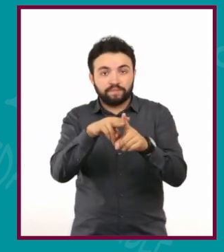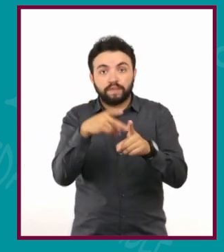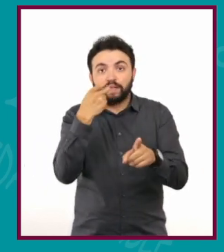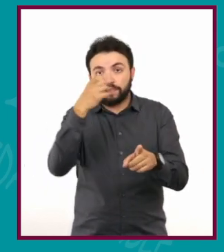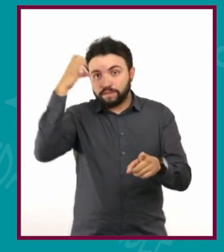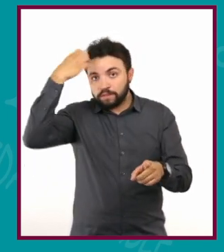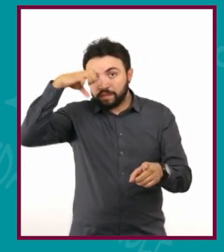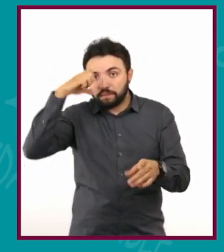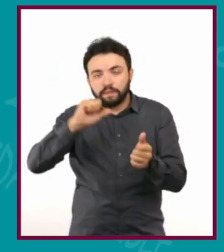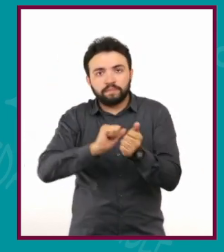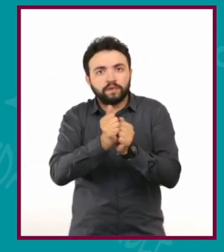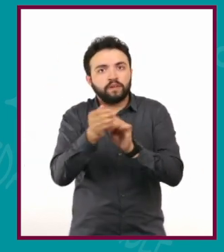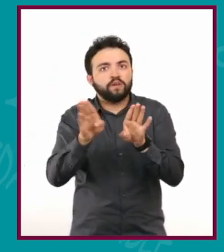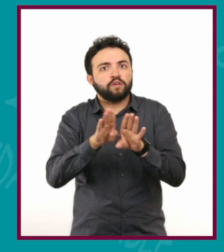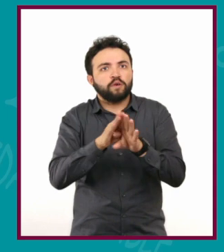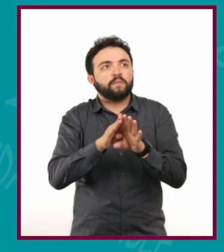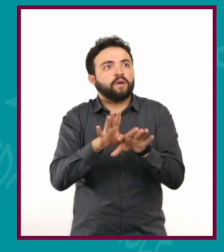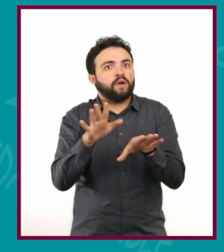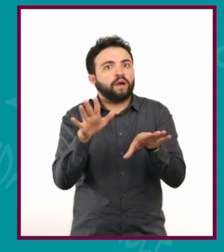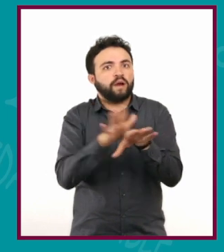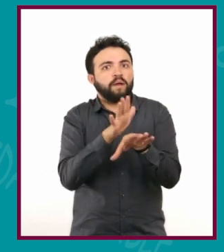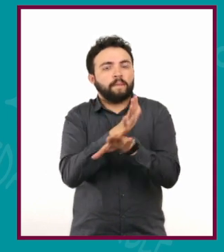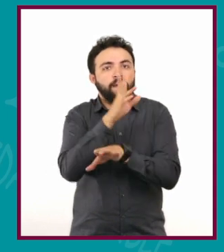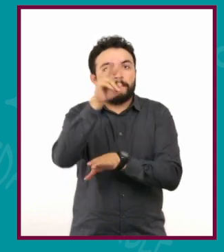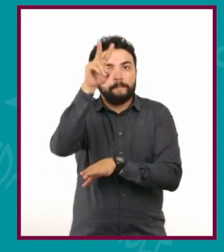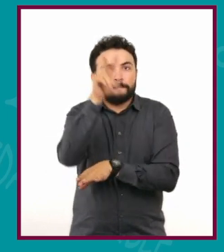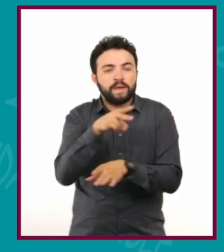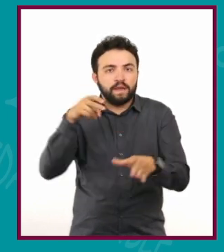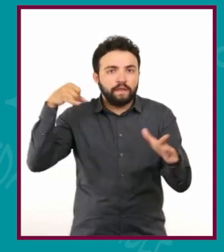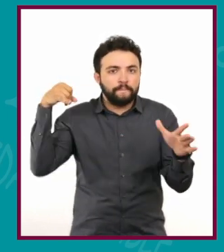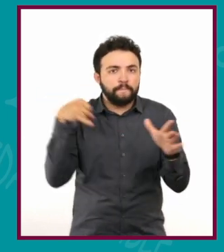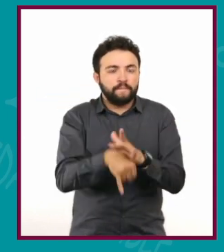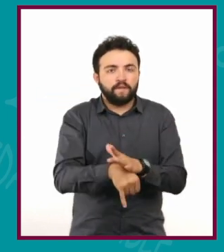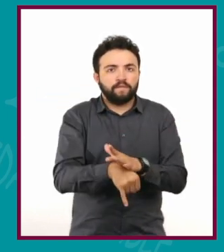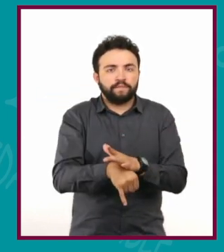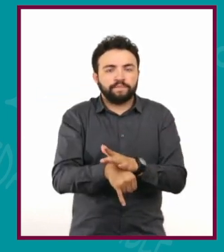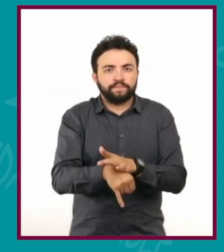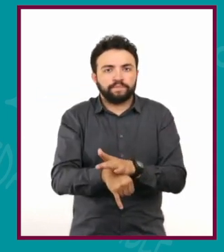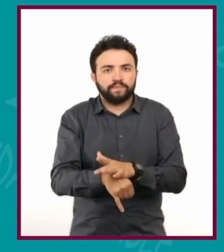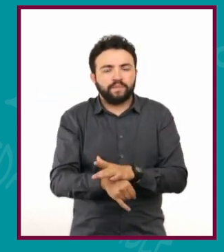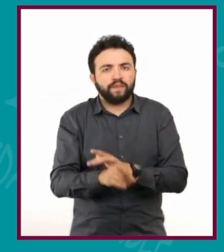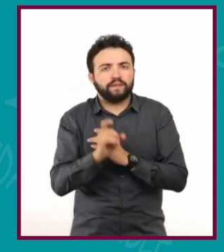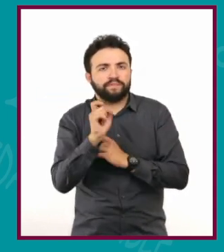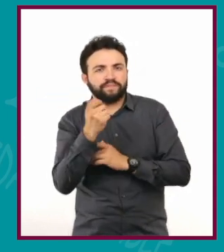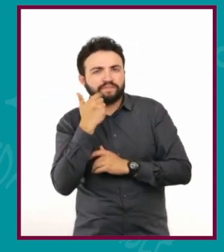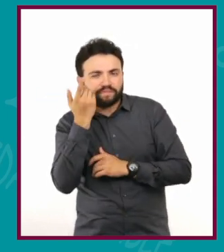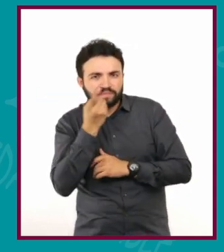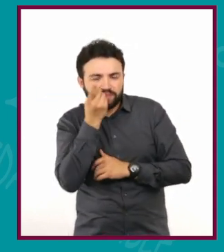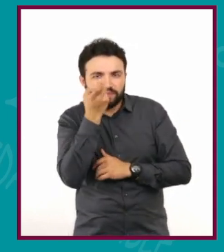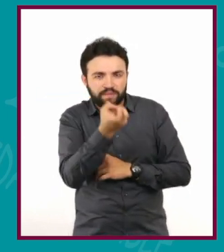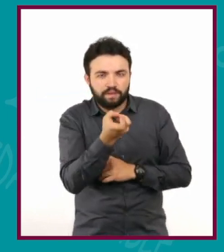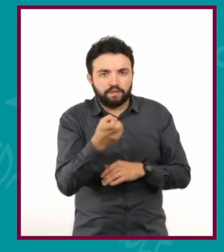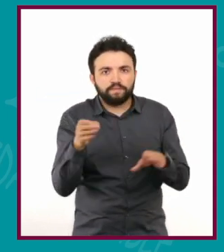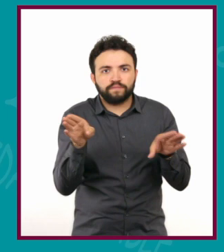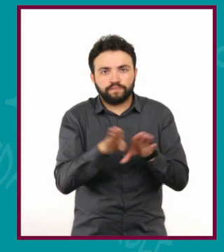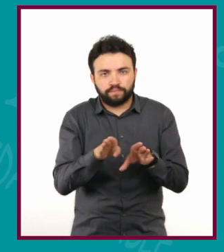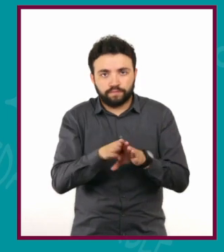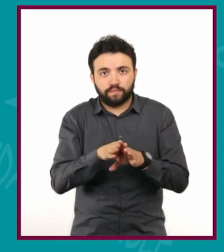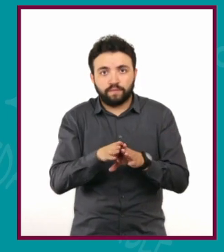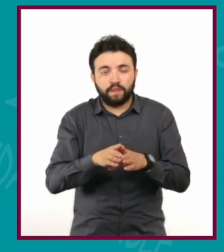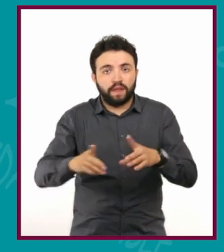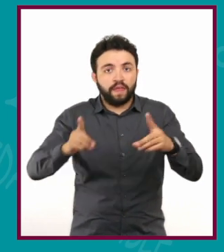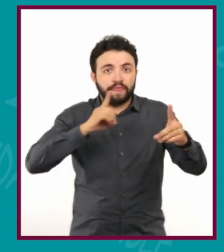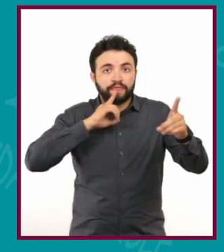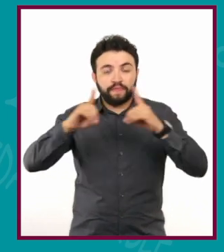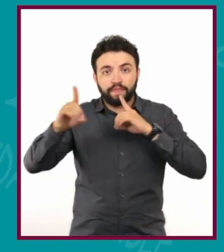configurando su verdad profunda. Y pues en el diálogo